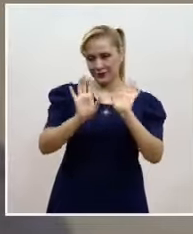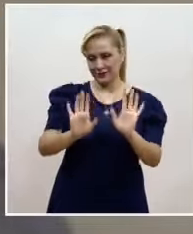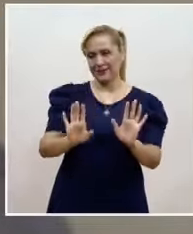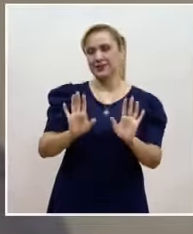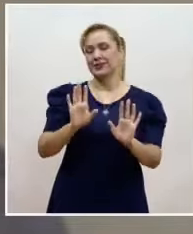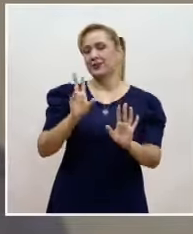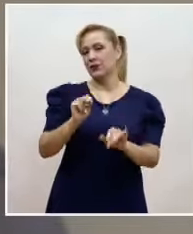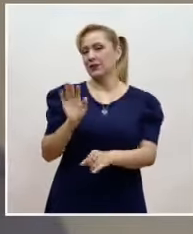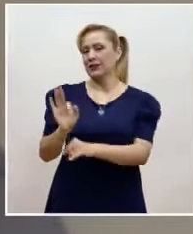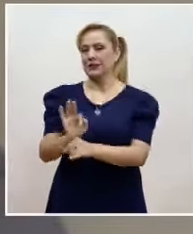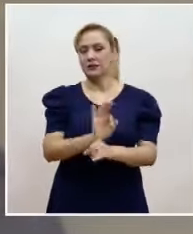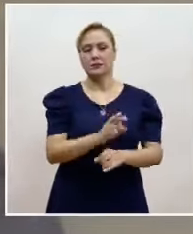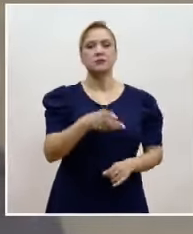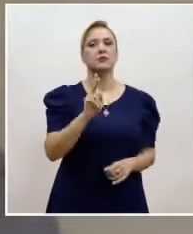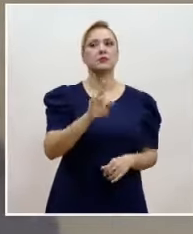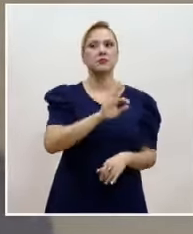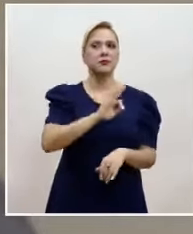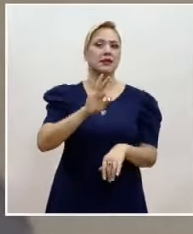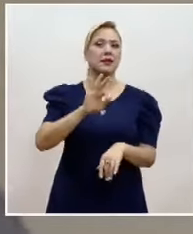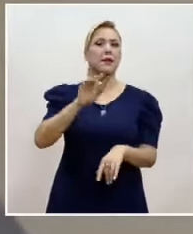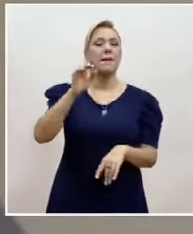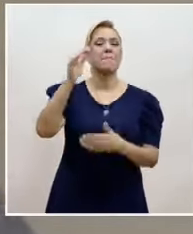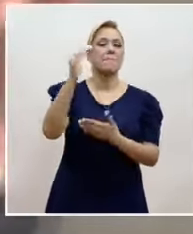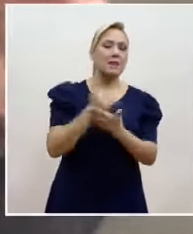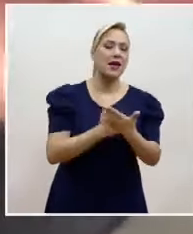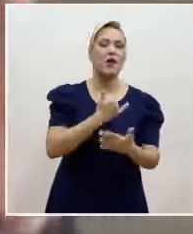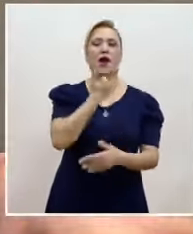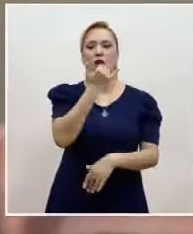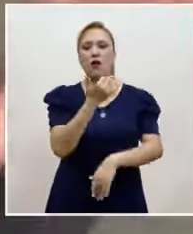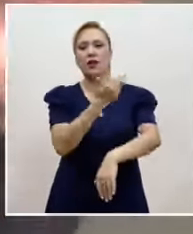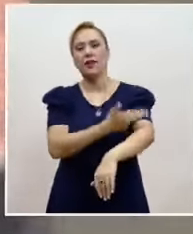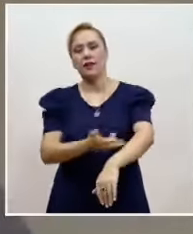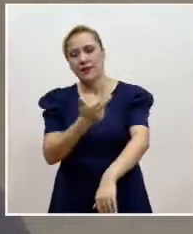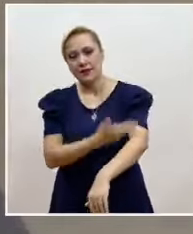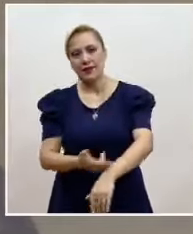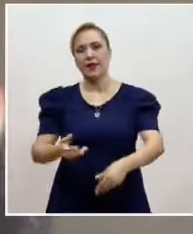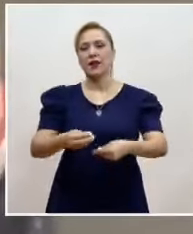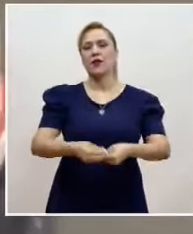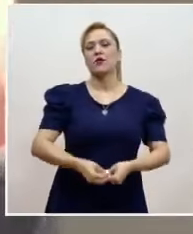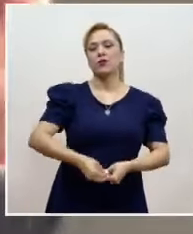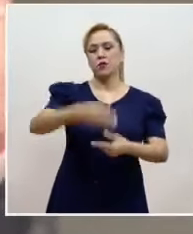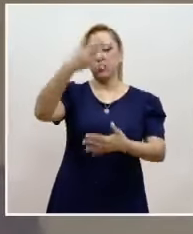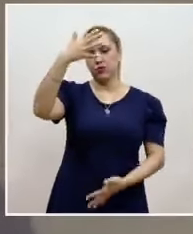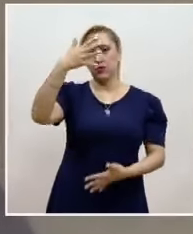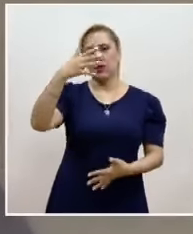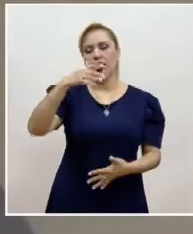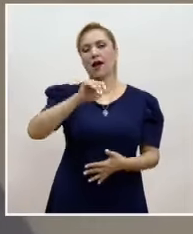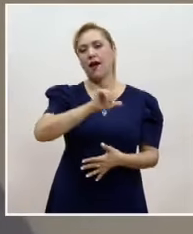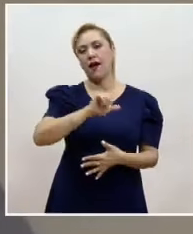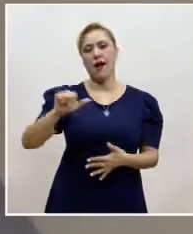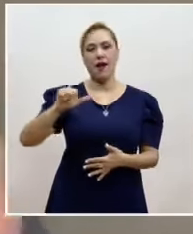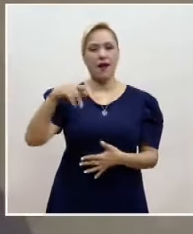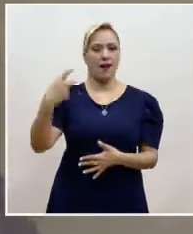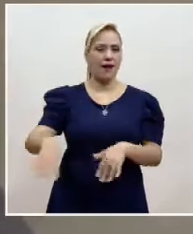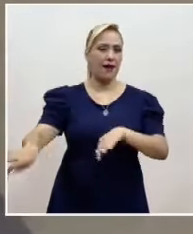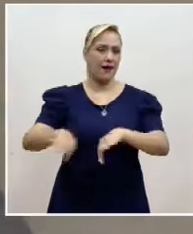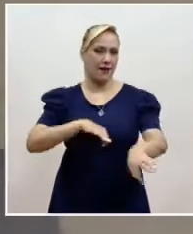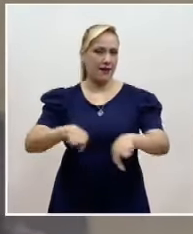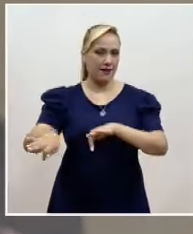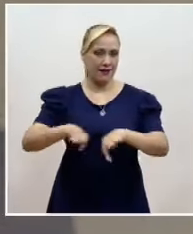pues disminuyes estos riesgos de errores. Esto es en la gestión y en el gobierno de datos, desde la perspectiva de las